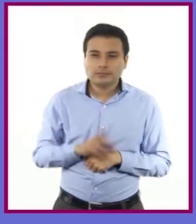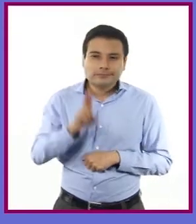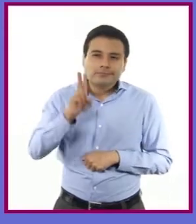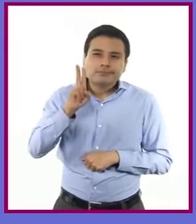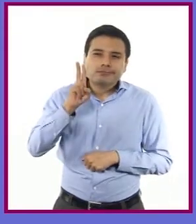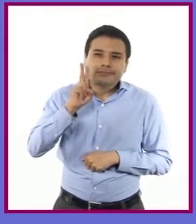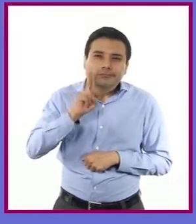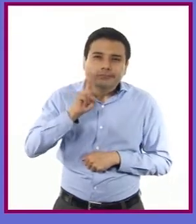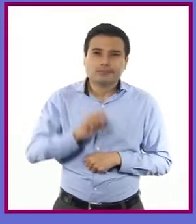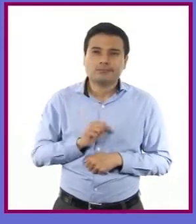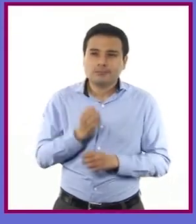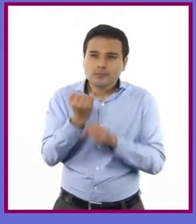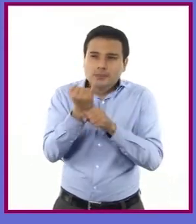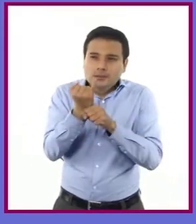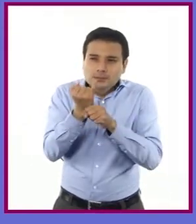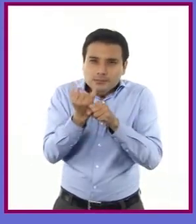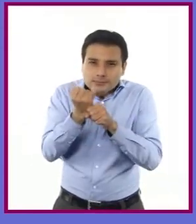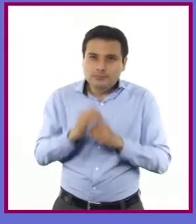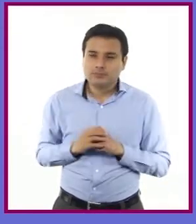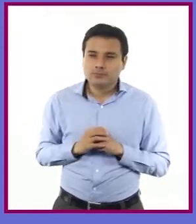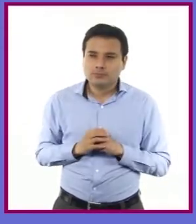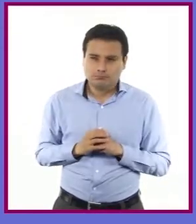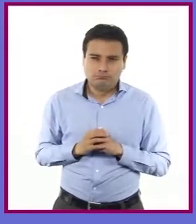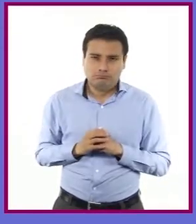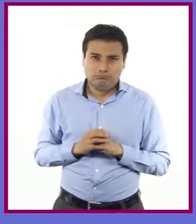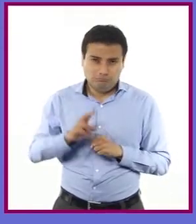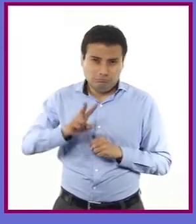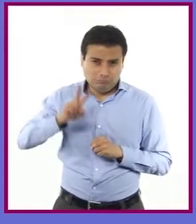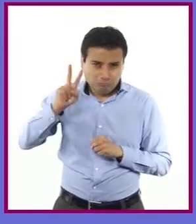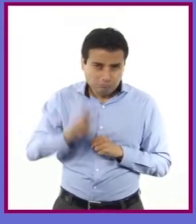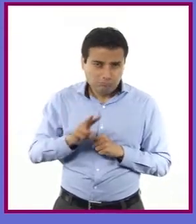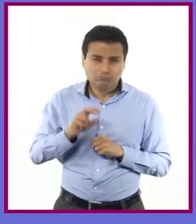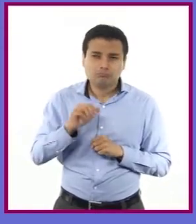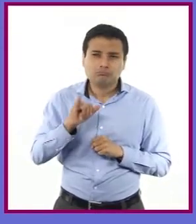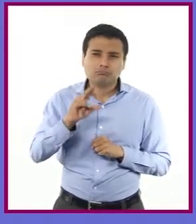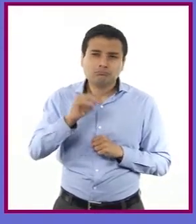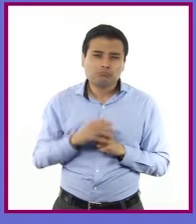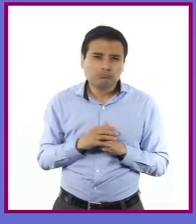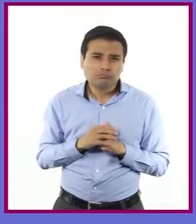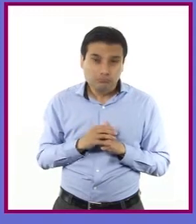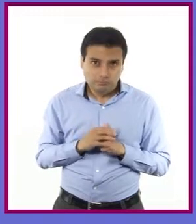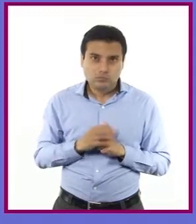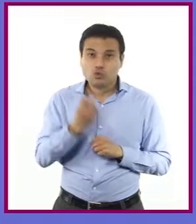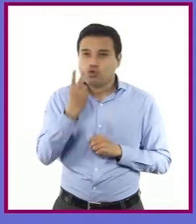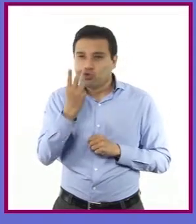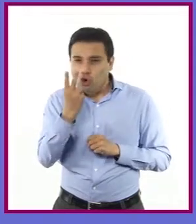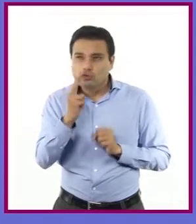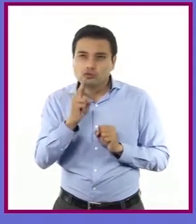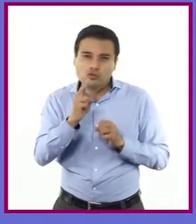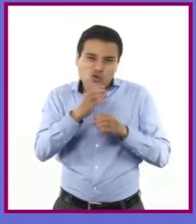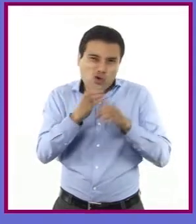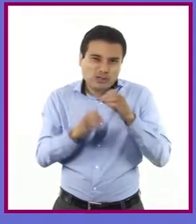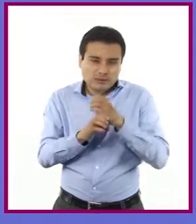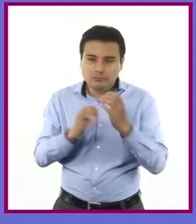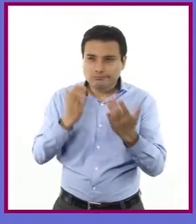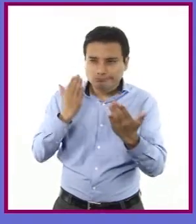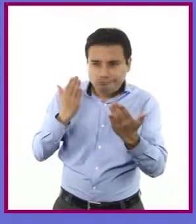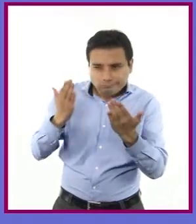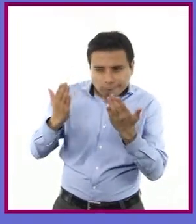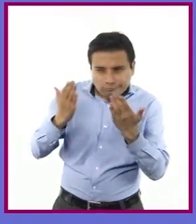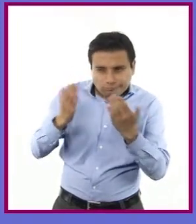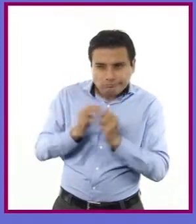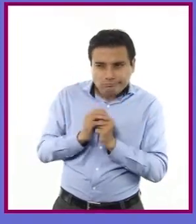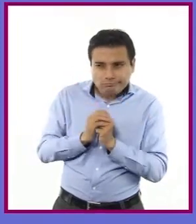inspeccionar, indagar y verificar entre dos o más elementos con el fin de hallar la